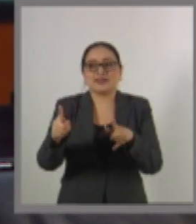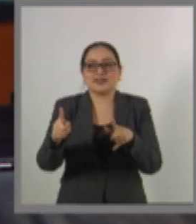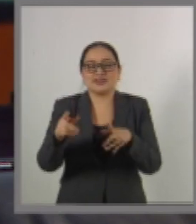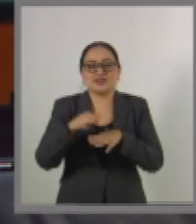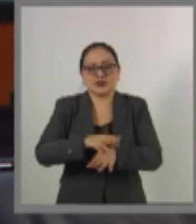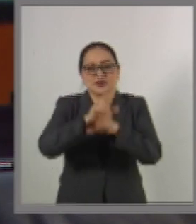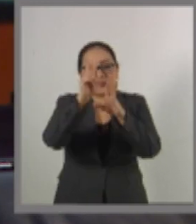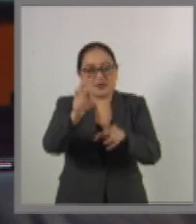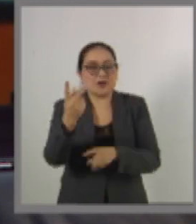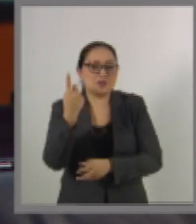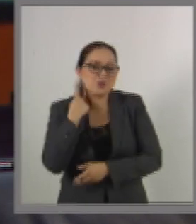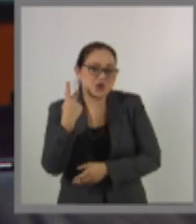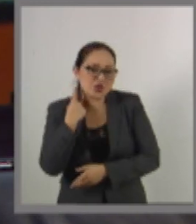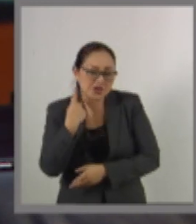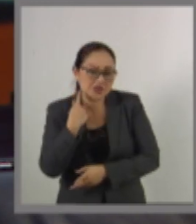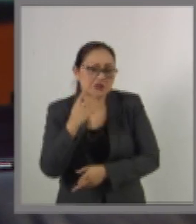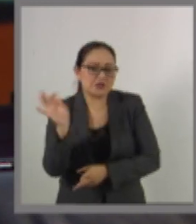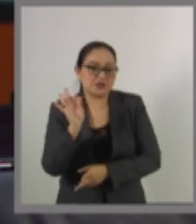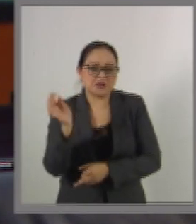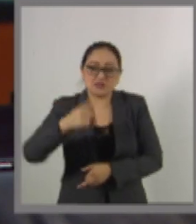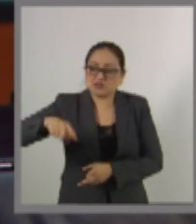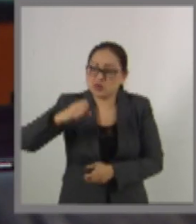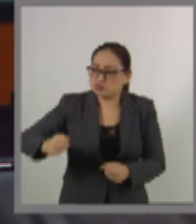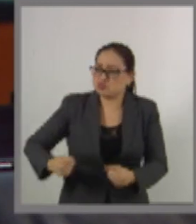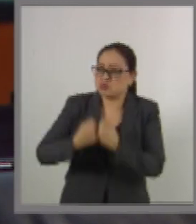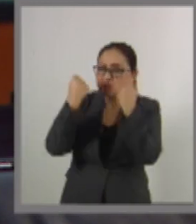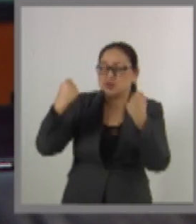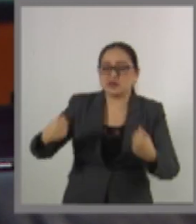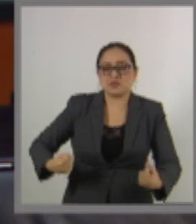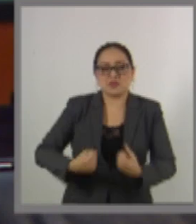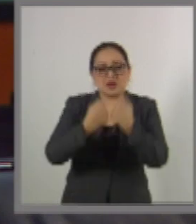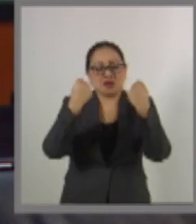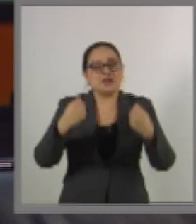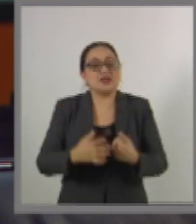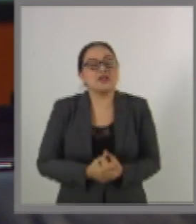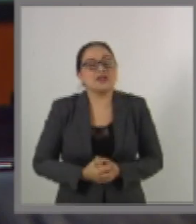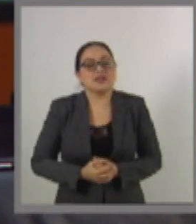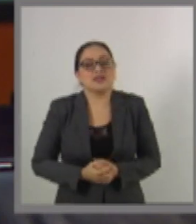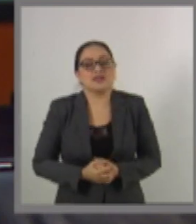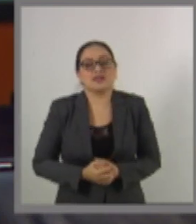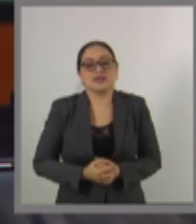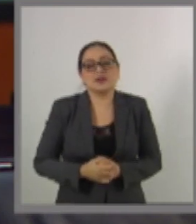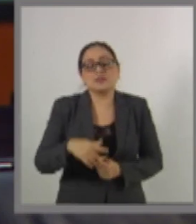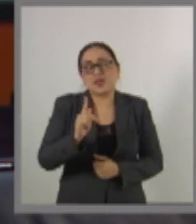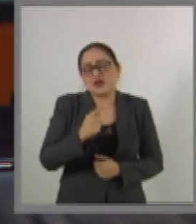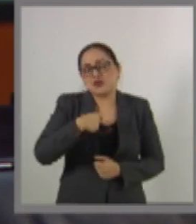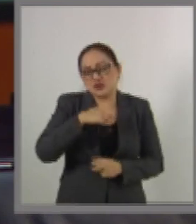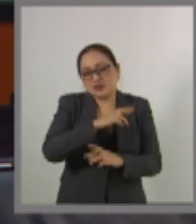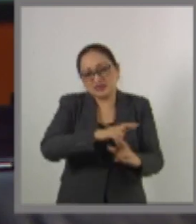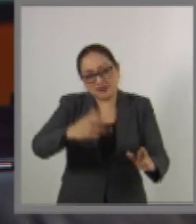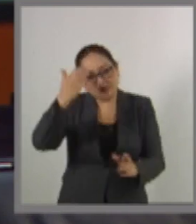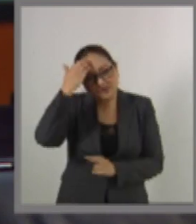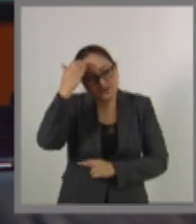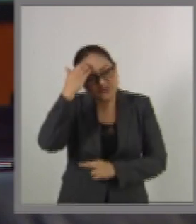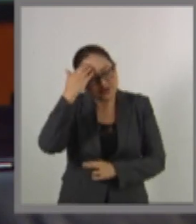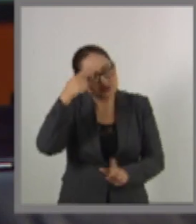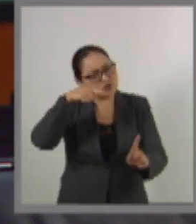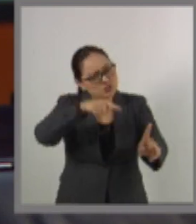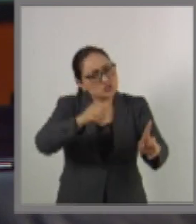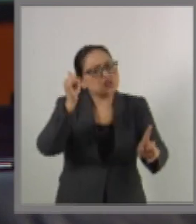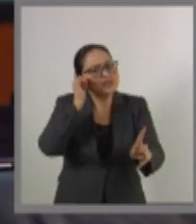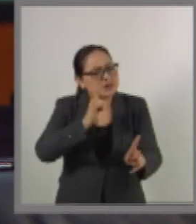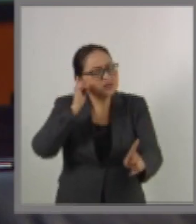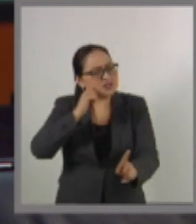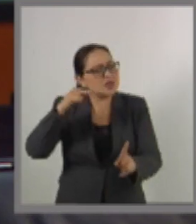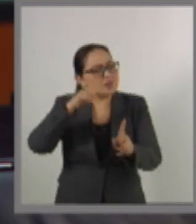político, posiciones que normalmente se confrontaban, pero debo reconocer que siempre pensaste